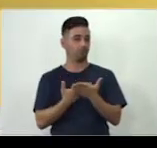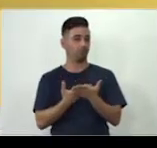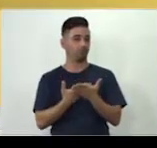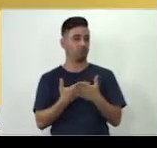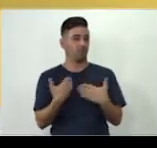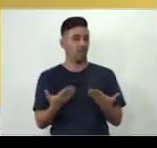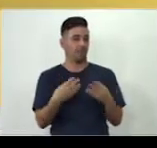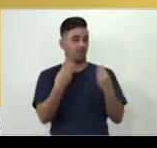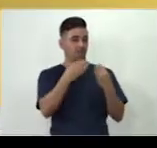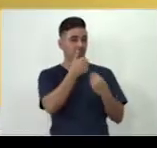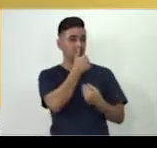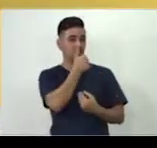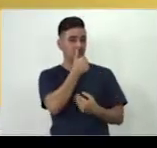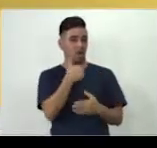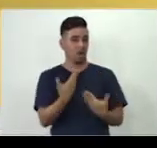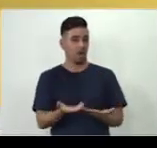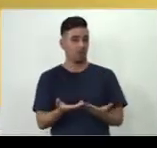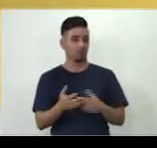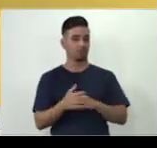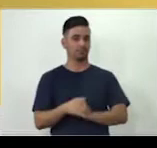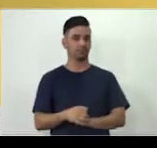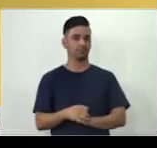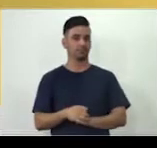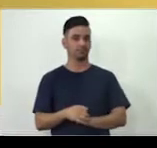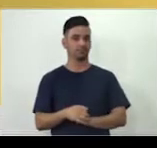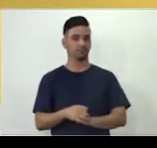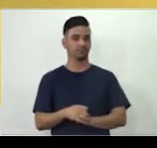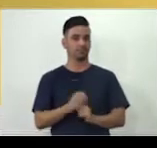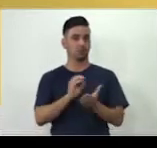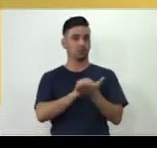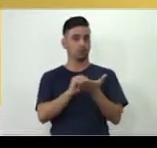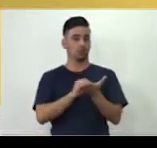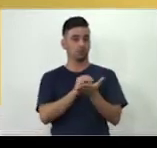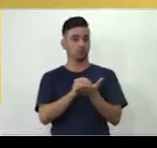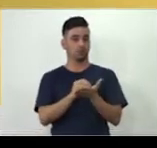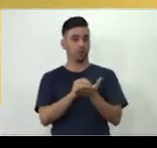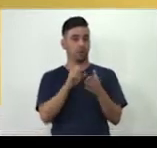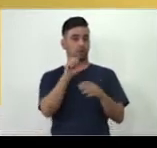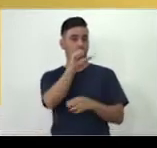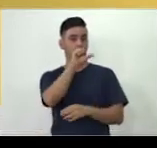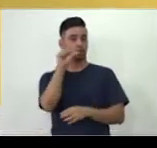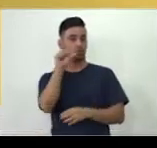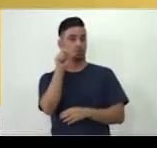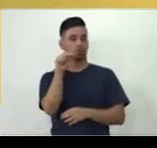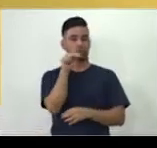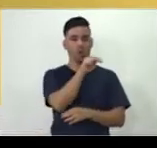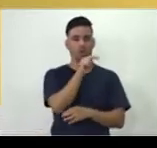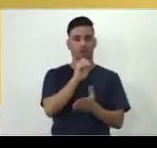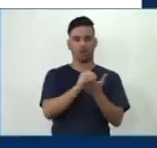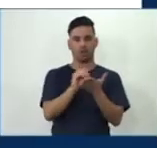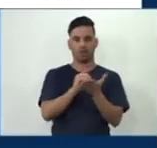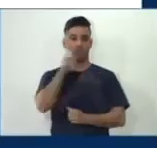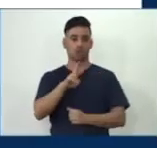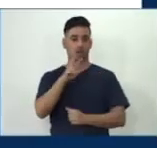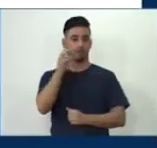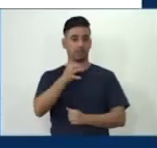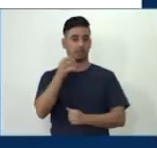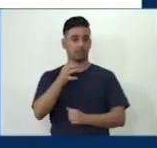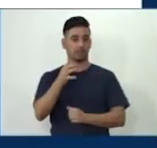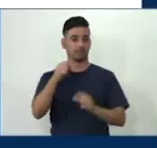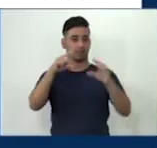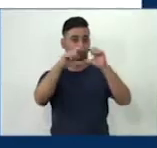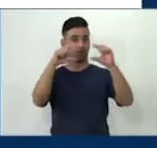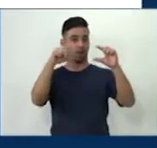le pasa a esas limaduras de hierro que se concentran ¿dónde? En los extremos de los polos magnéticos. Y al lado, las